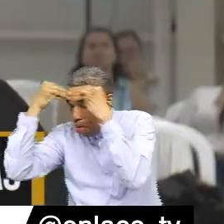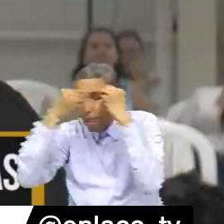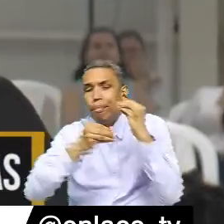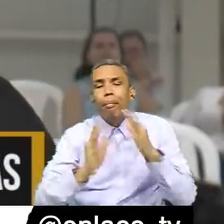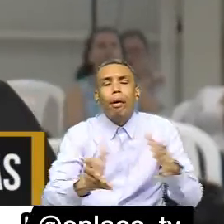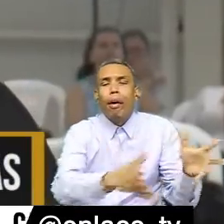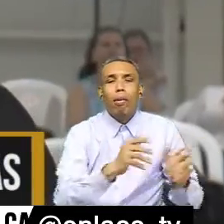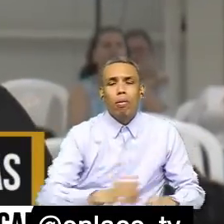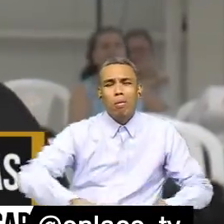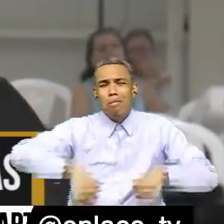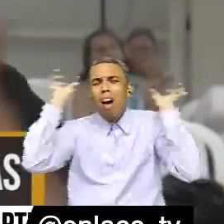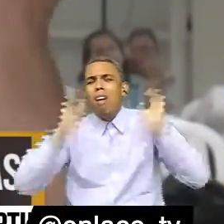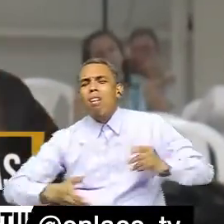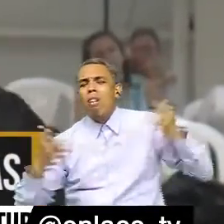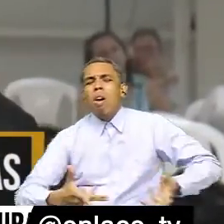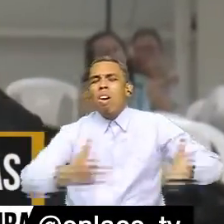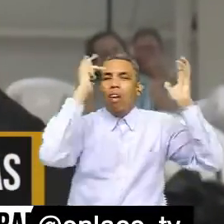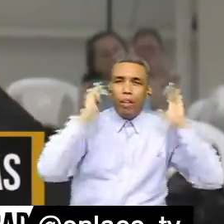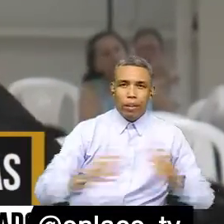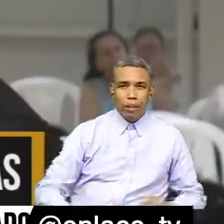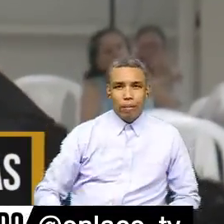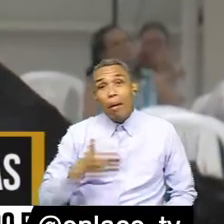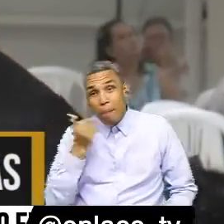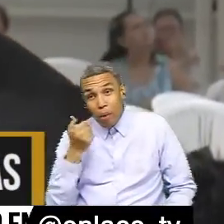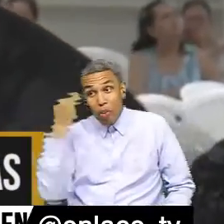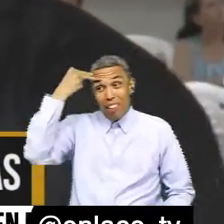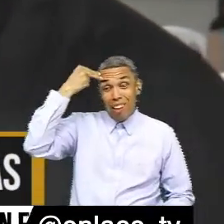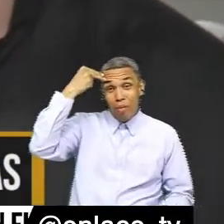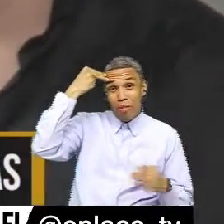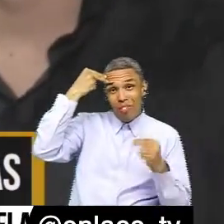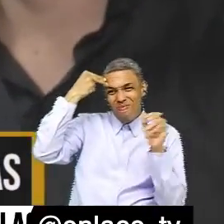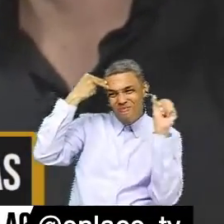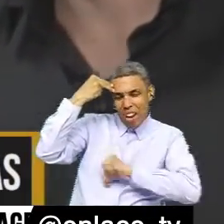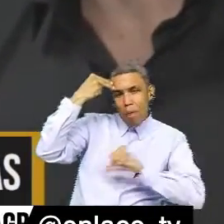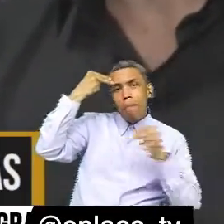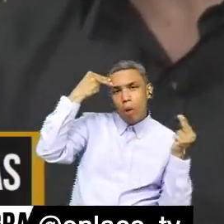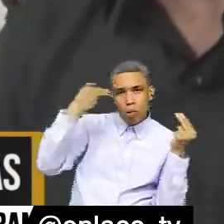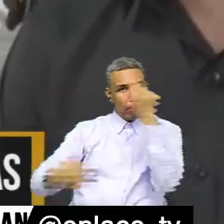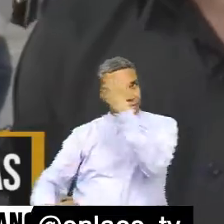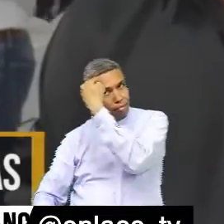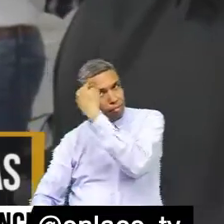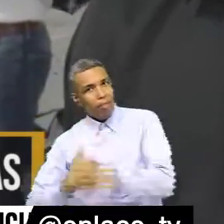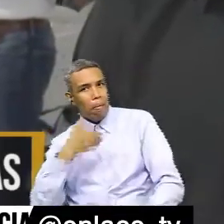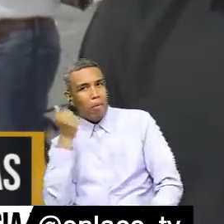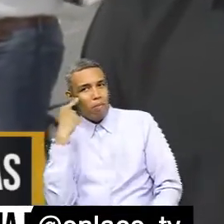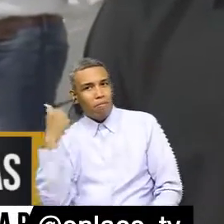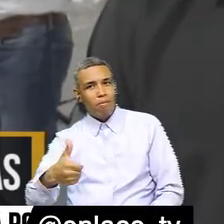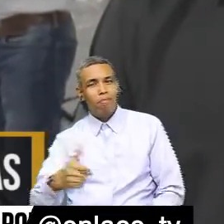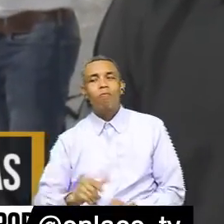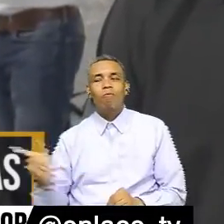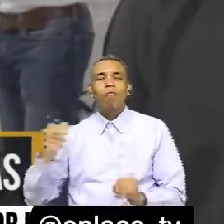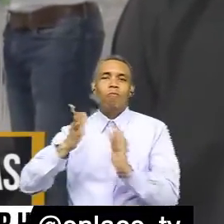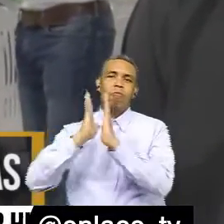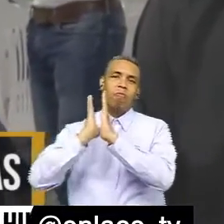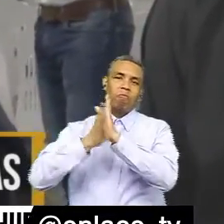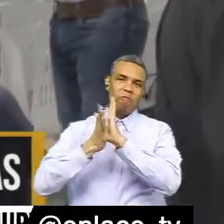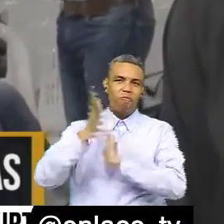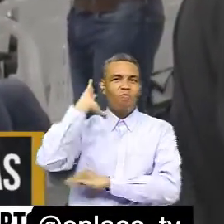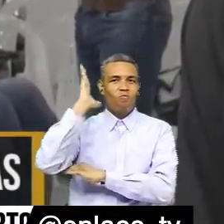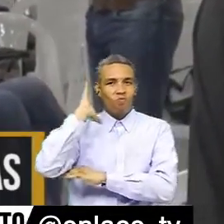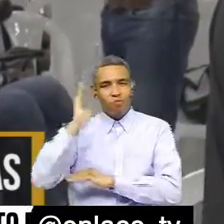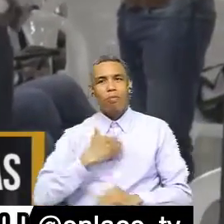así que lo que hicimos fue eso cambiarles el chip muchísimas gracias entonces la información que se registra un evento muy importante para todos los docentes en